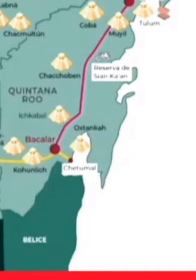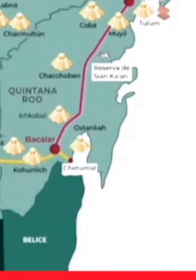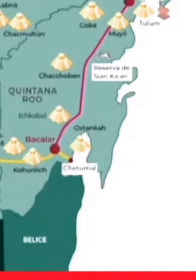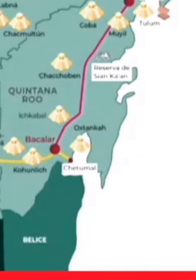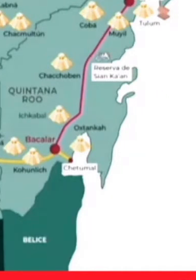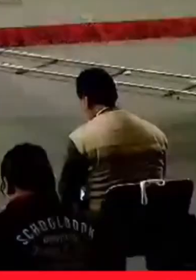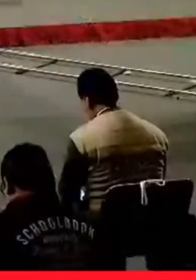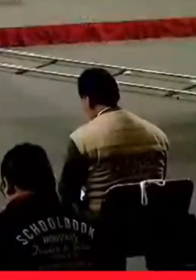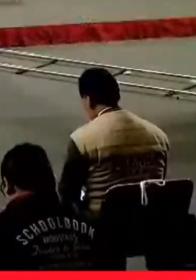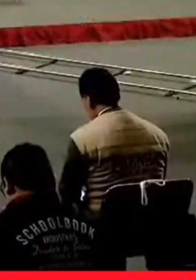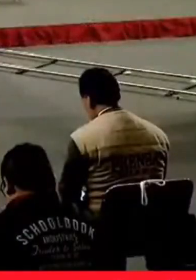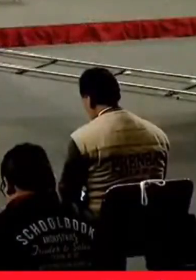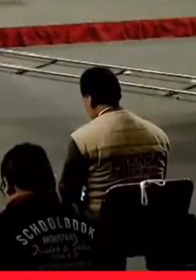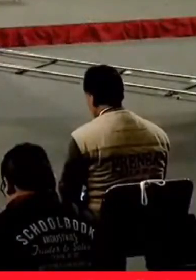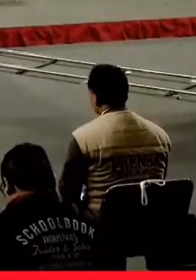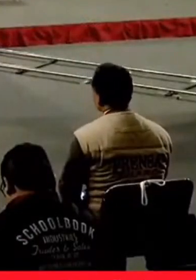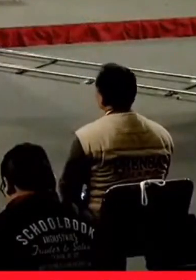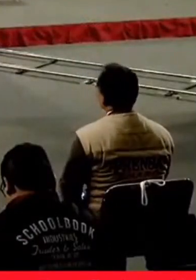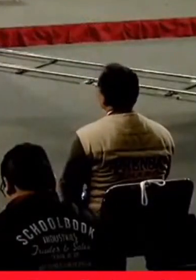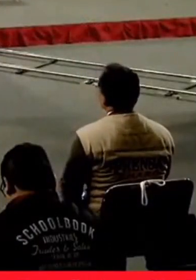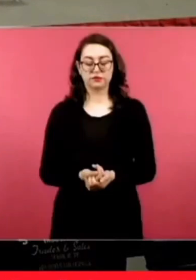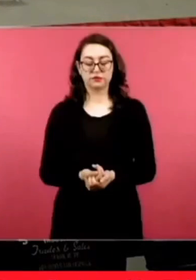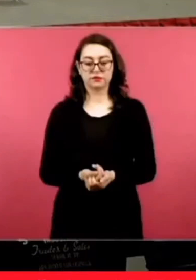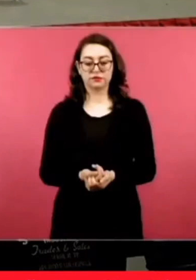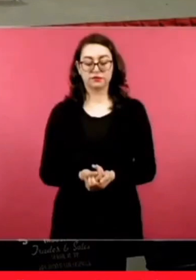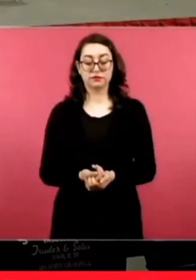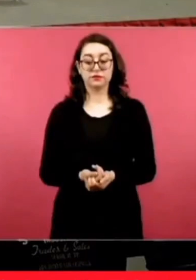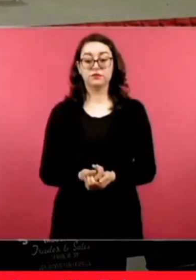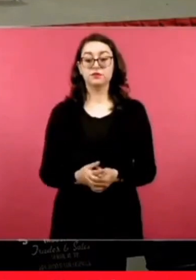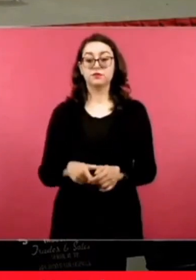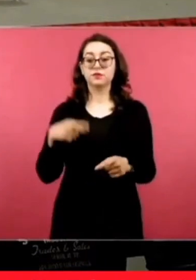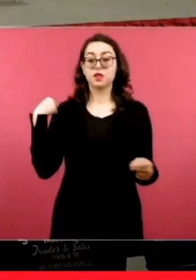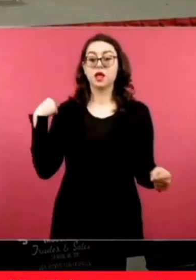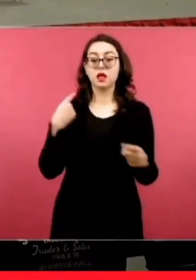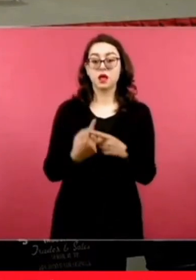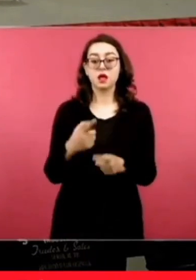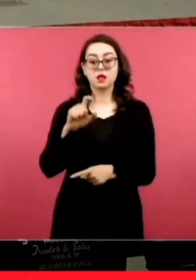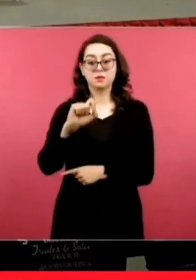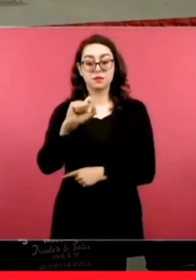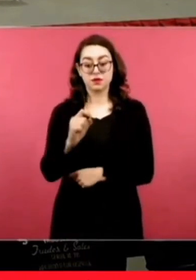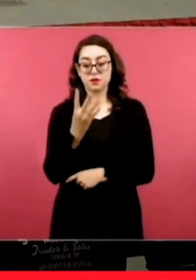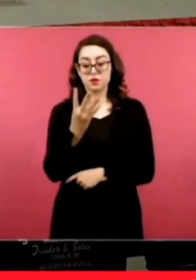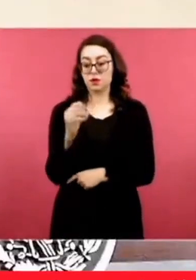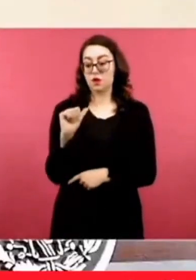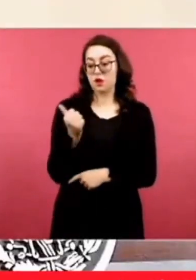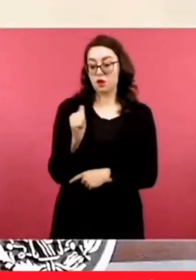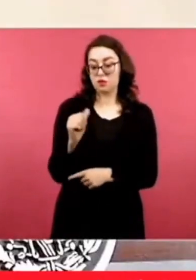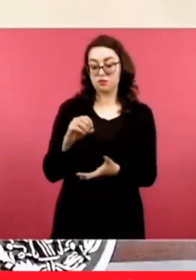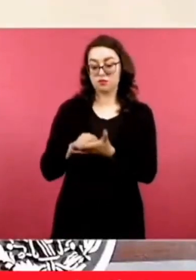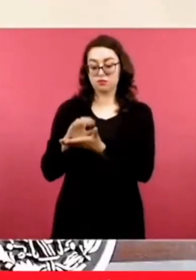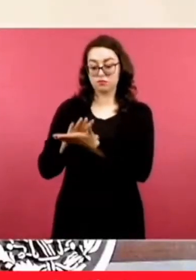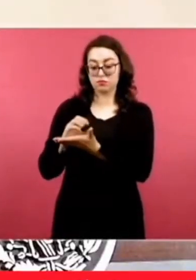recuperando. Al 24 de agosto llevamos registros de